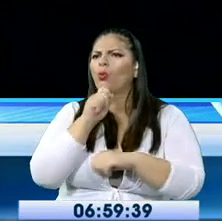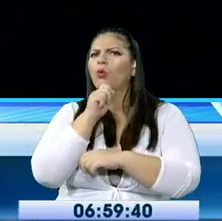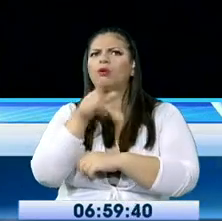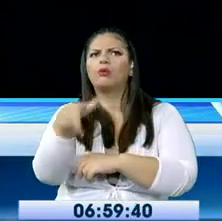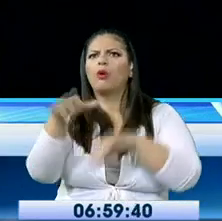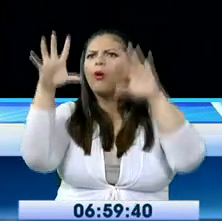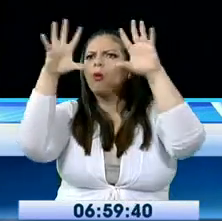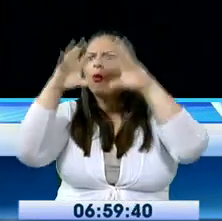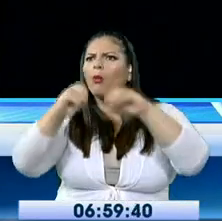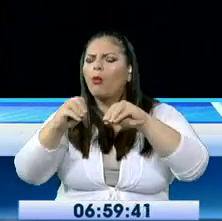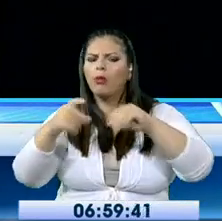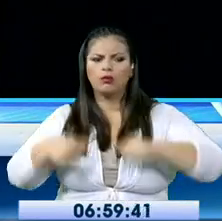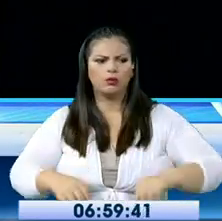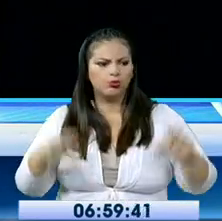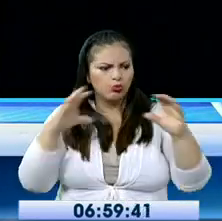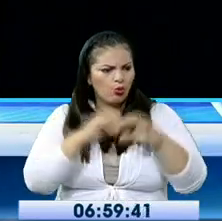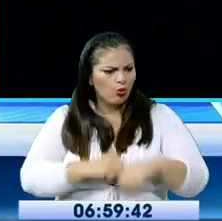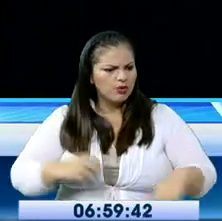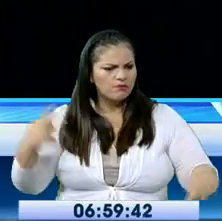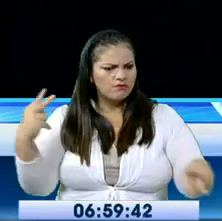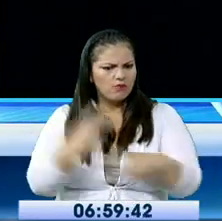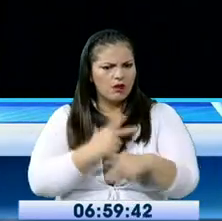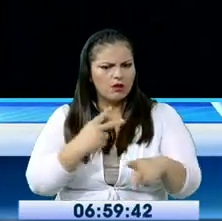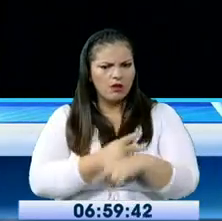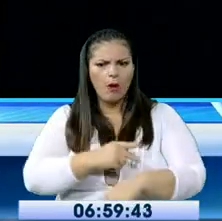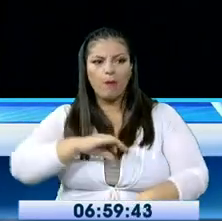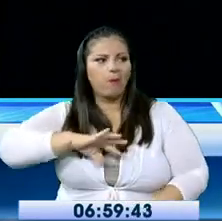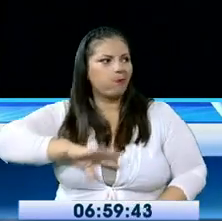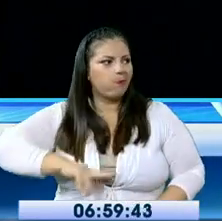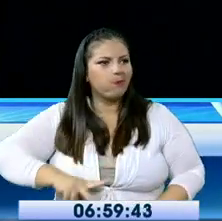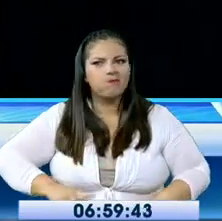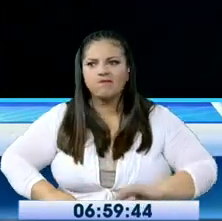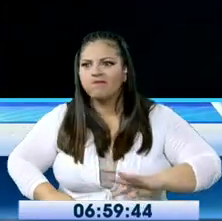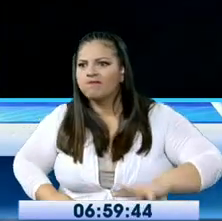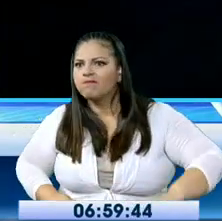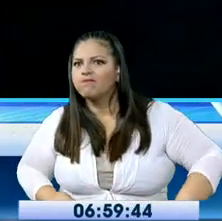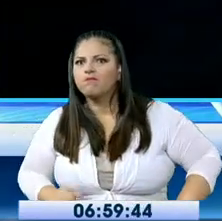Y ahí esa gente está en peligro permanentemente.